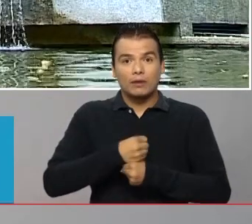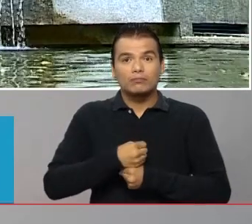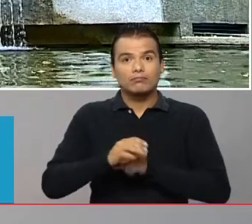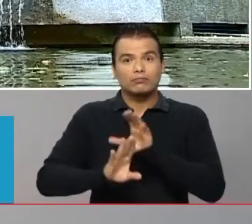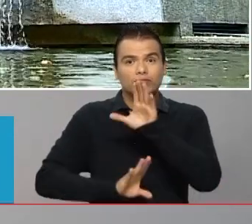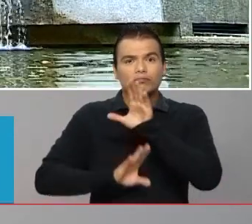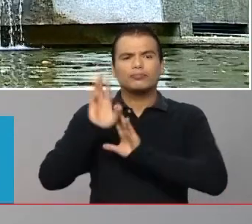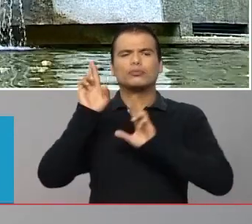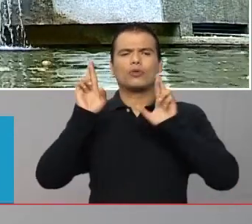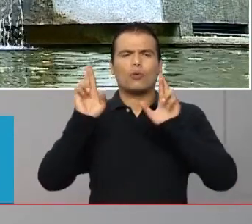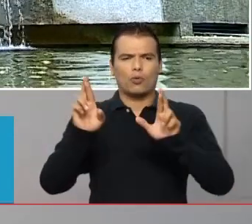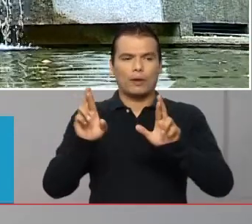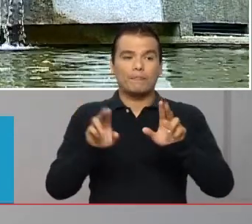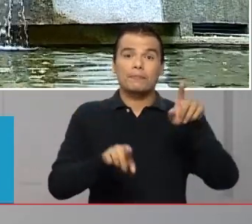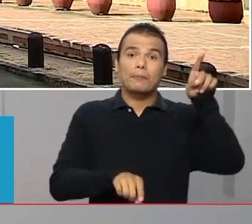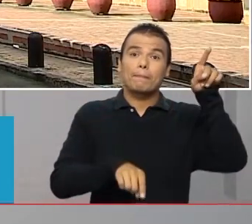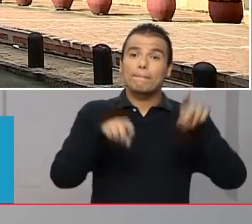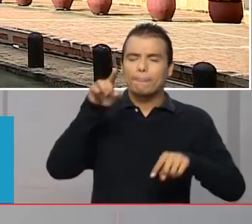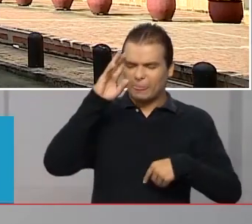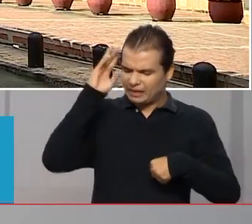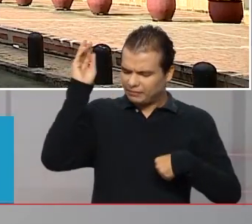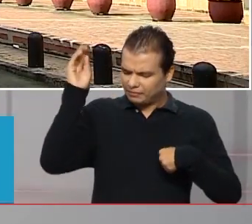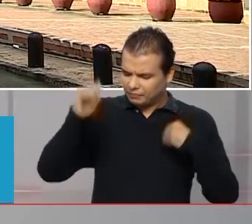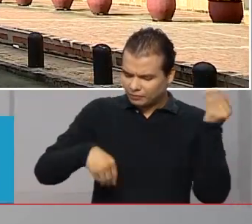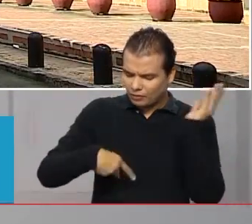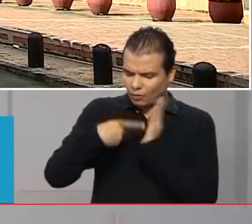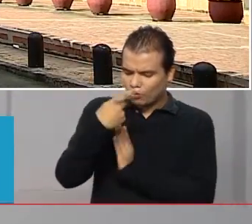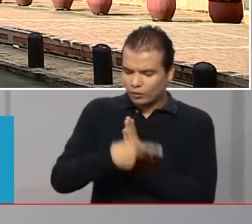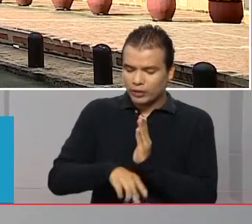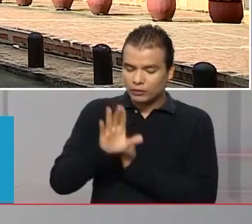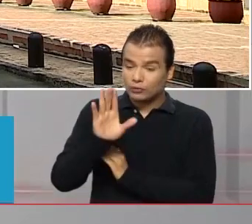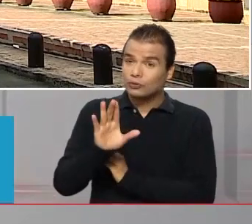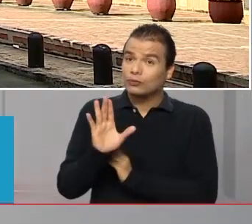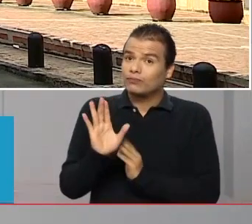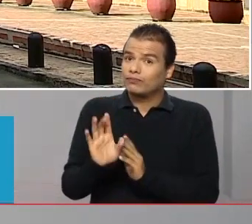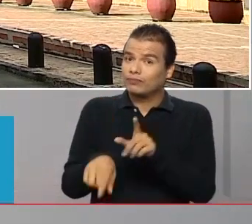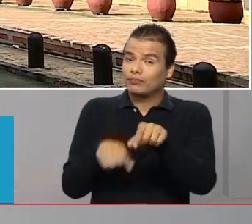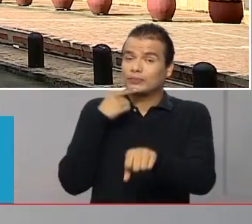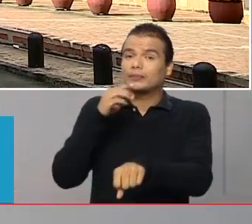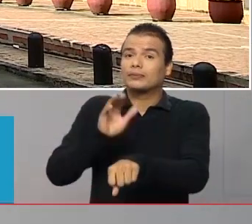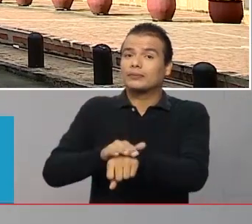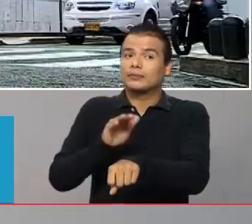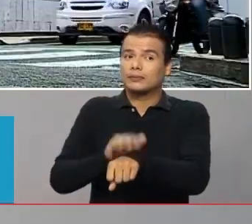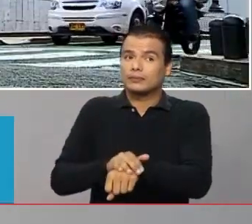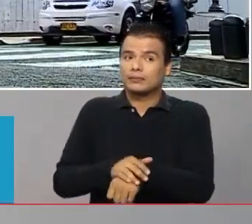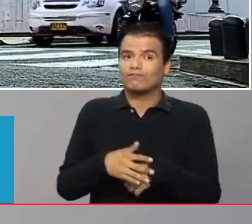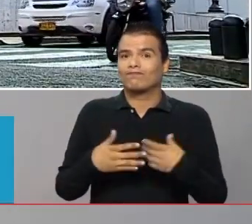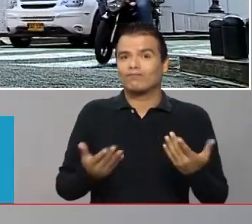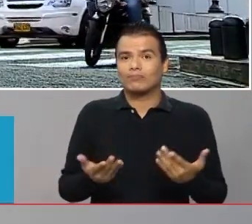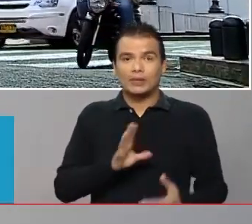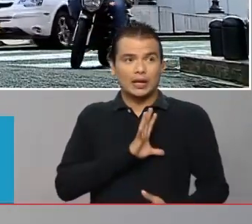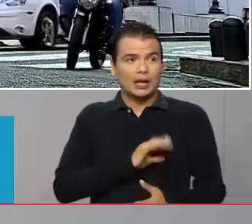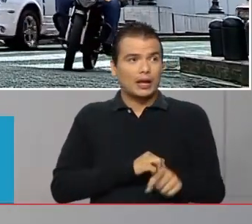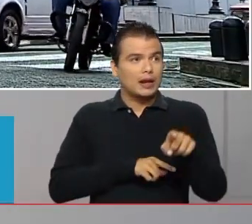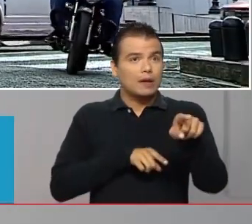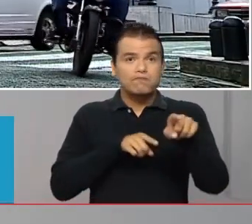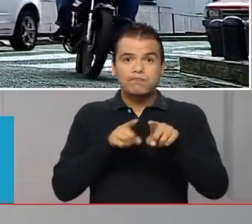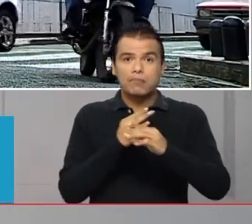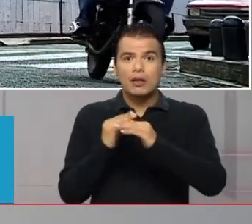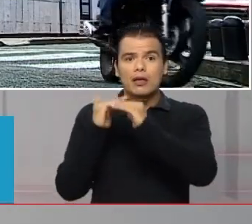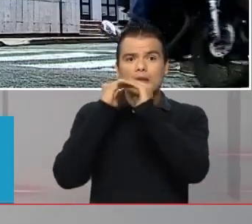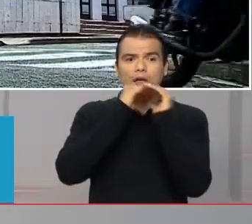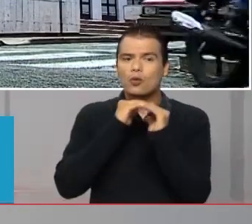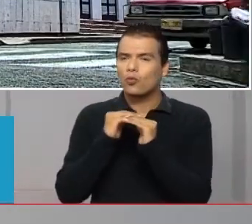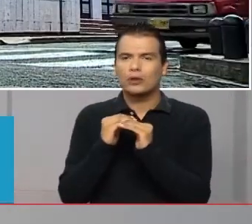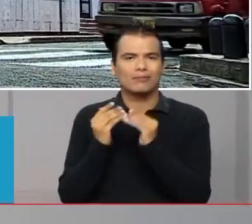quienes tienen reparos a esta iniciativa. Consideran que ciertos sectores de la ciudad quedarían en desventaja para la atención de